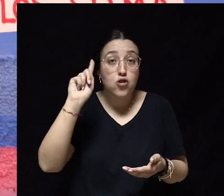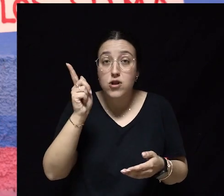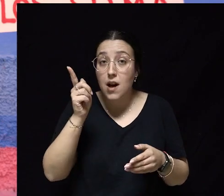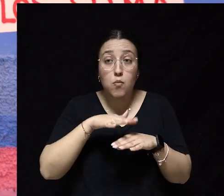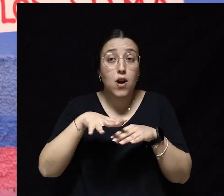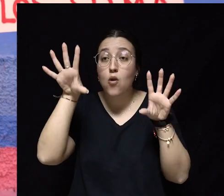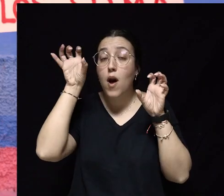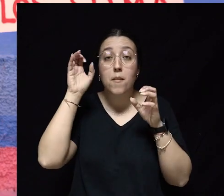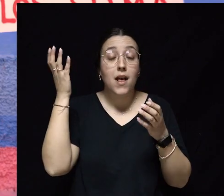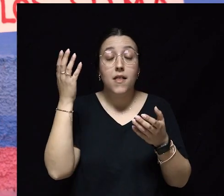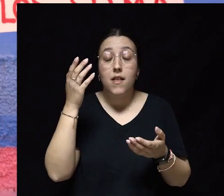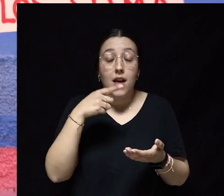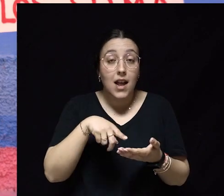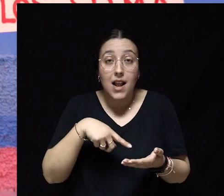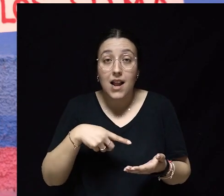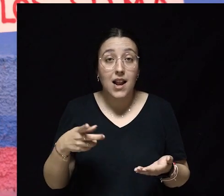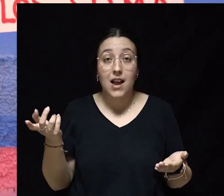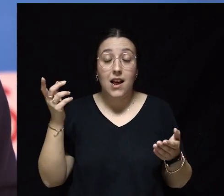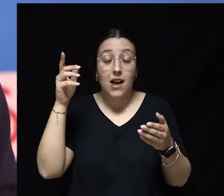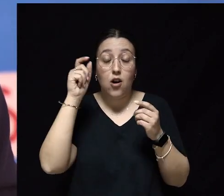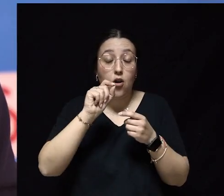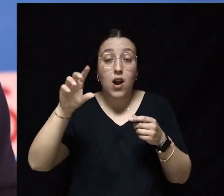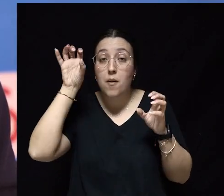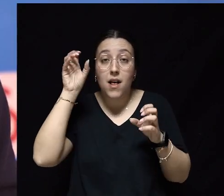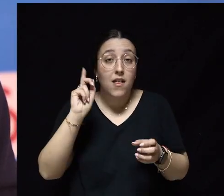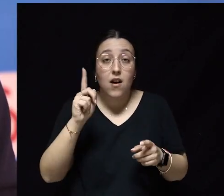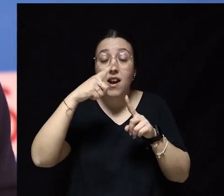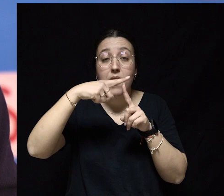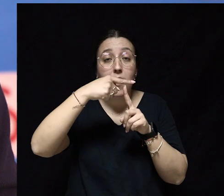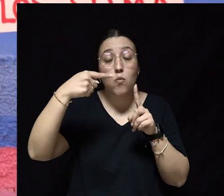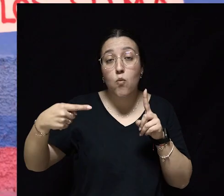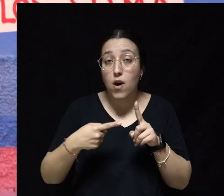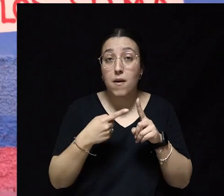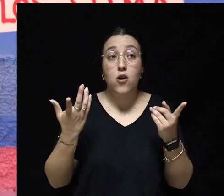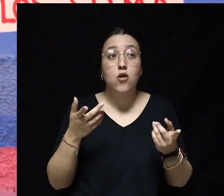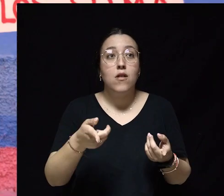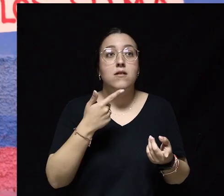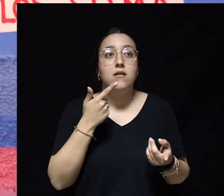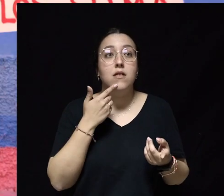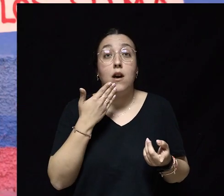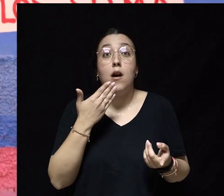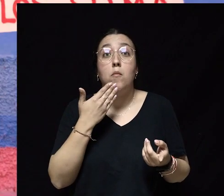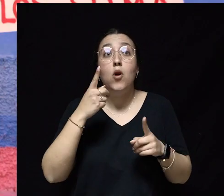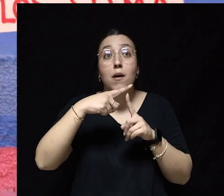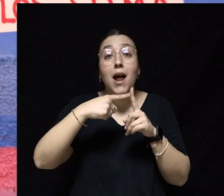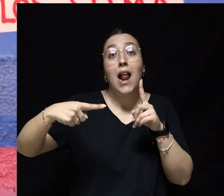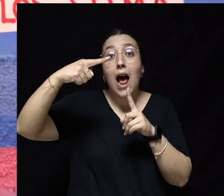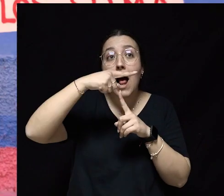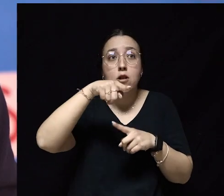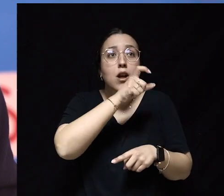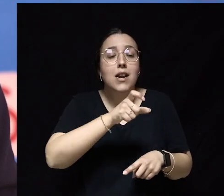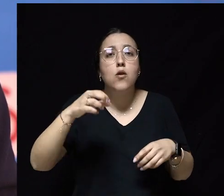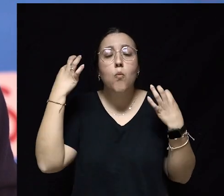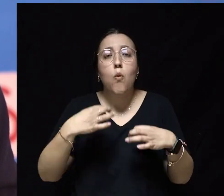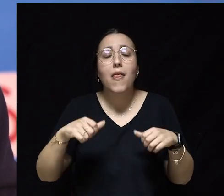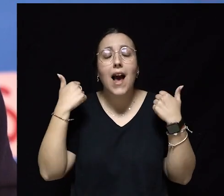ni nada, que podrían alcanzar un buen oficio en la vida, podrían salir informáticos de ellos, y